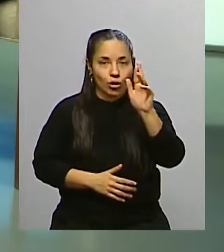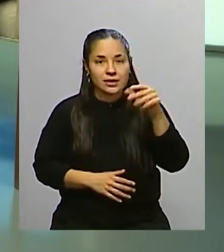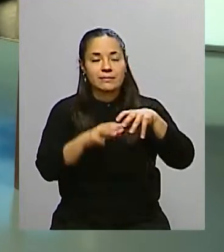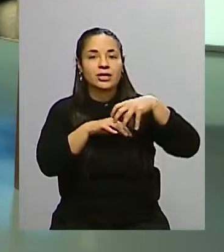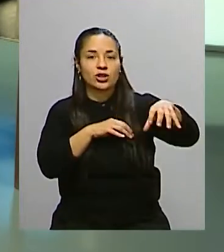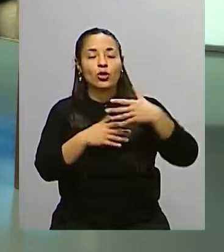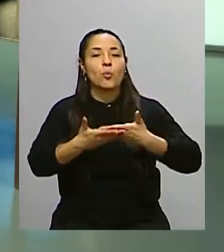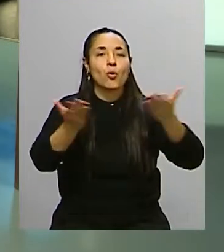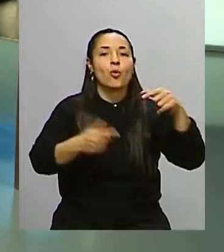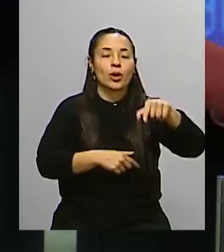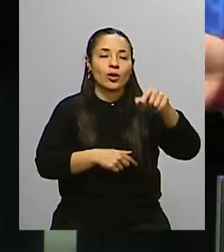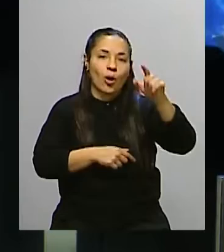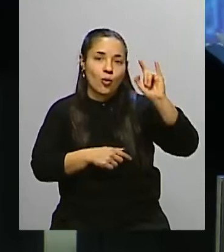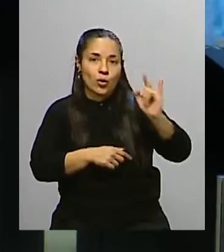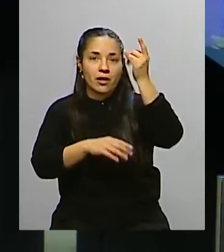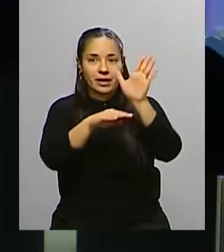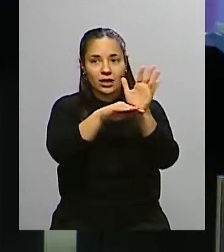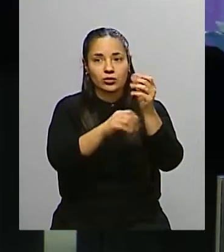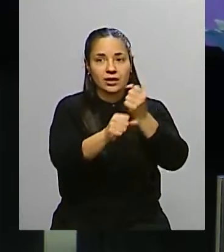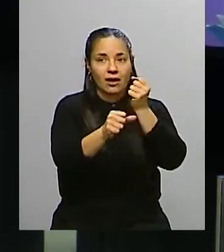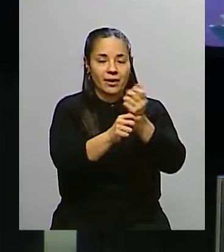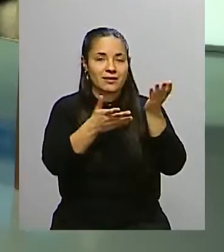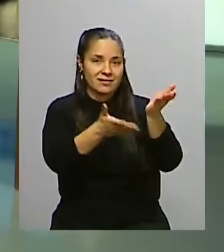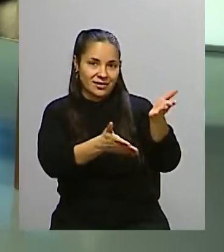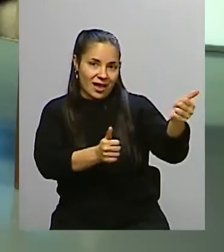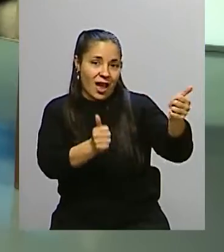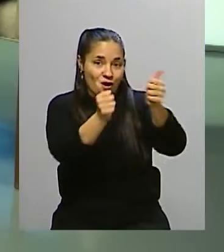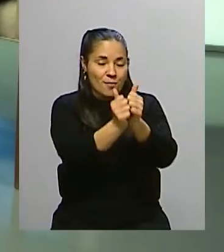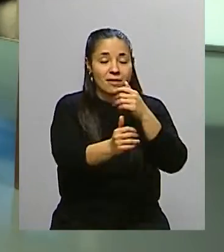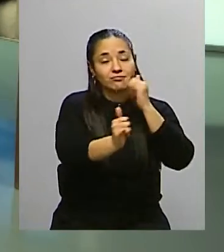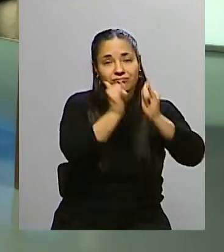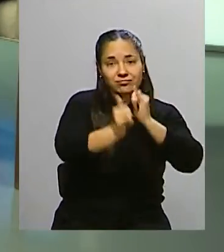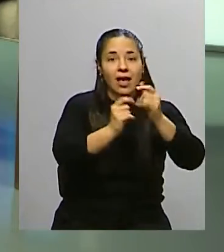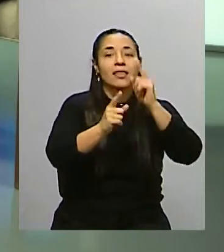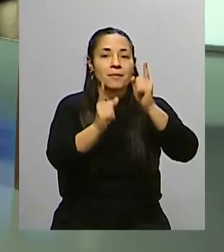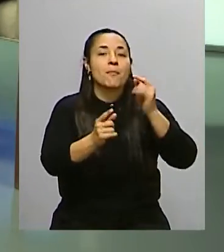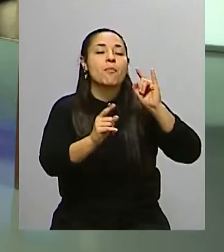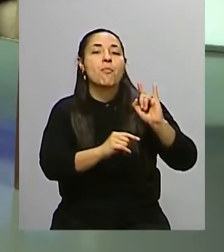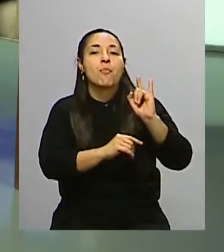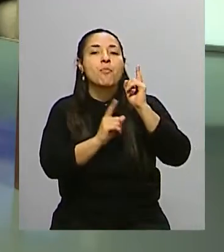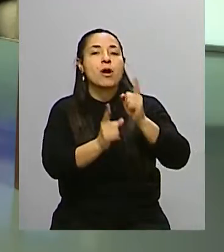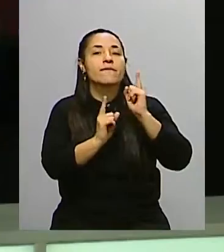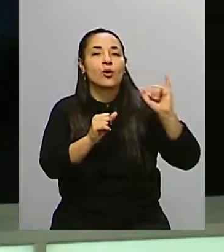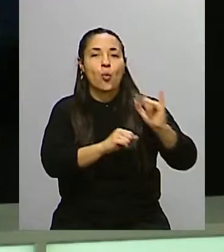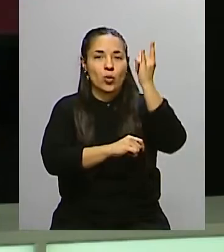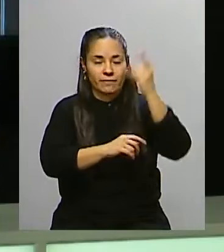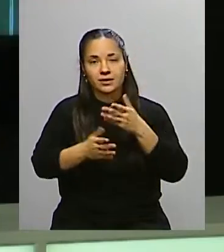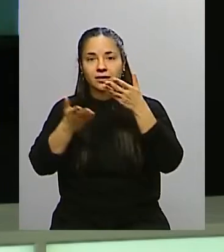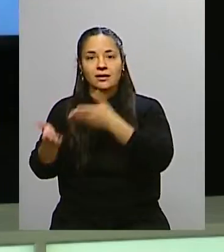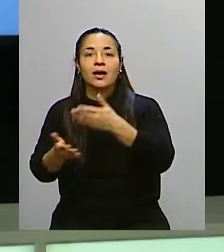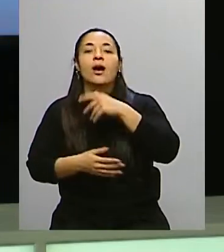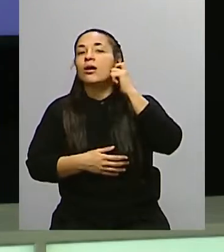de la Universidad Nacional de Cuyo. Acá lo tenemos. Es nuestro panelista de hoy, además docente de la universidad. Y el invitado es Gustavo Muñoz